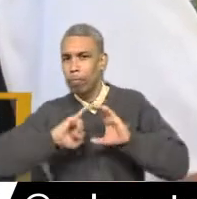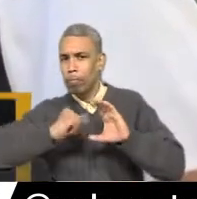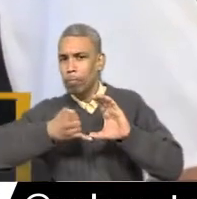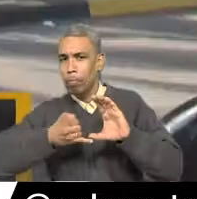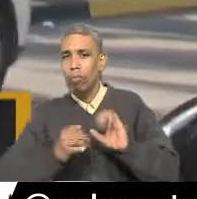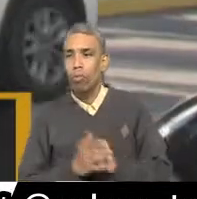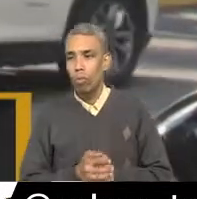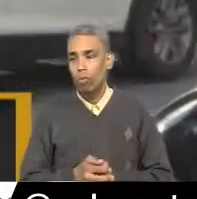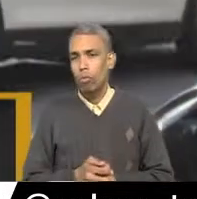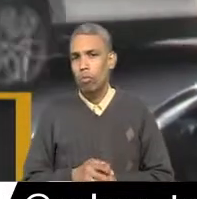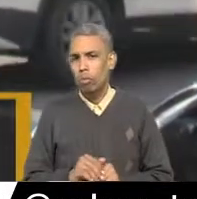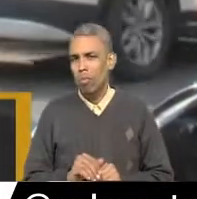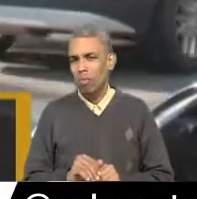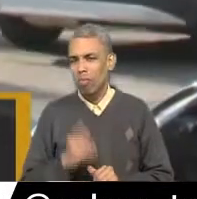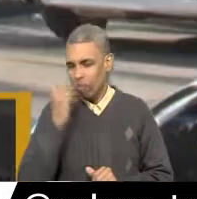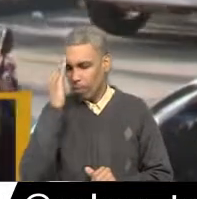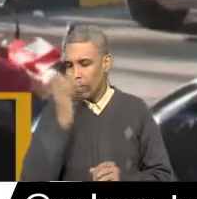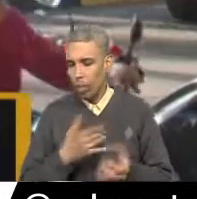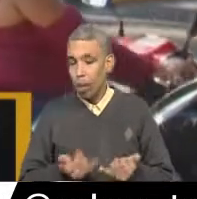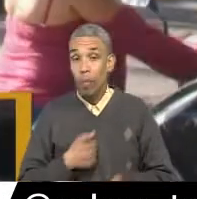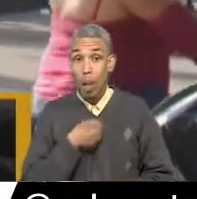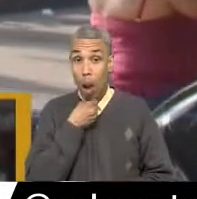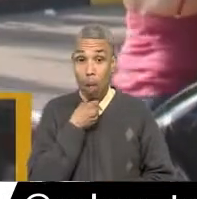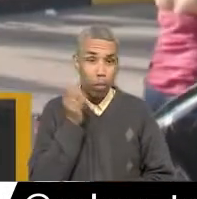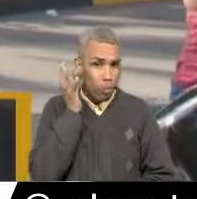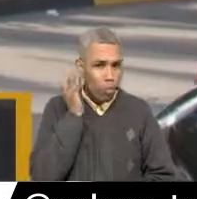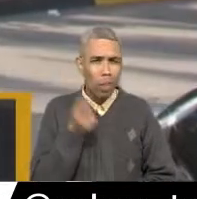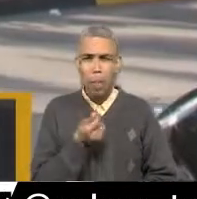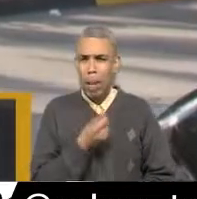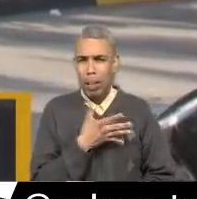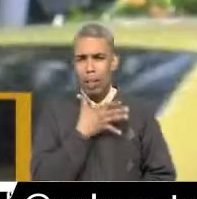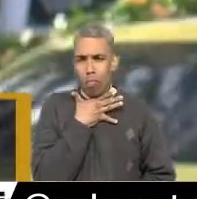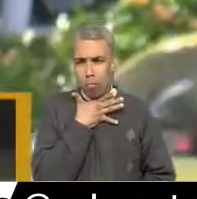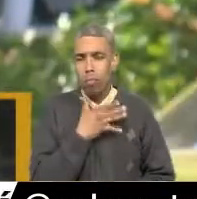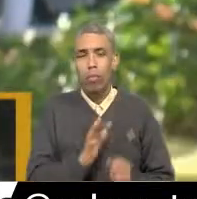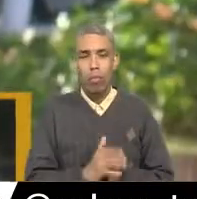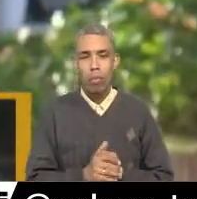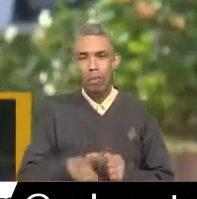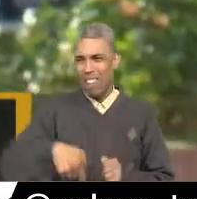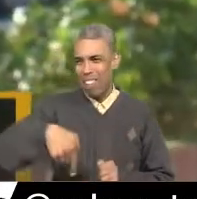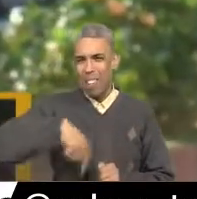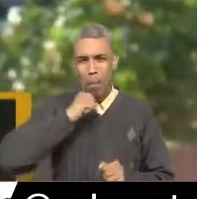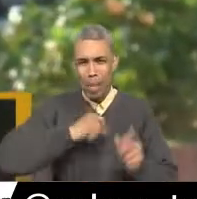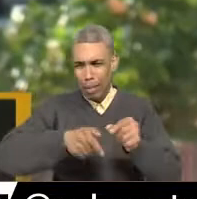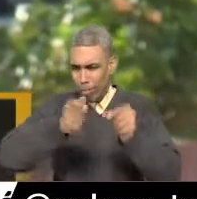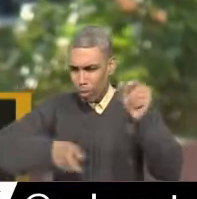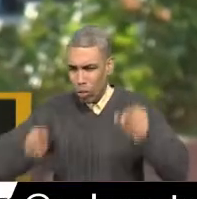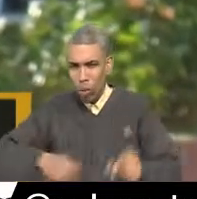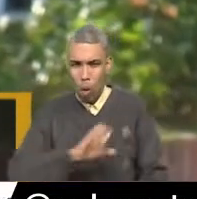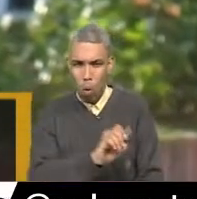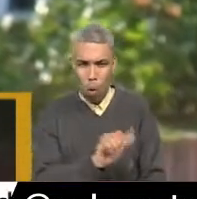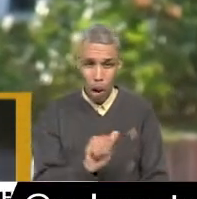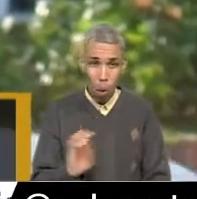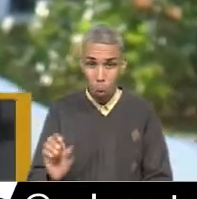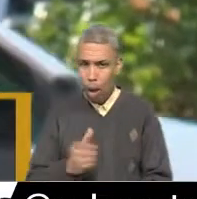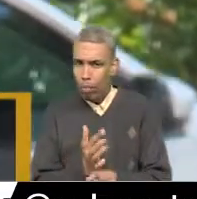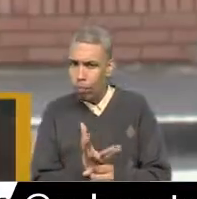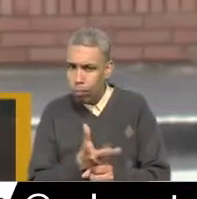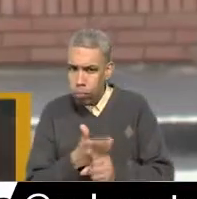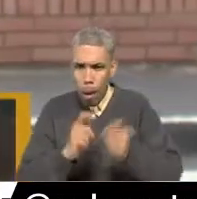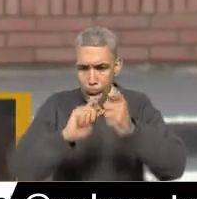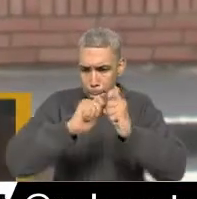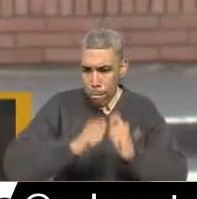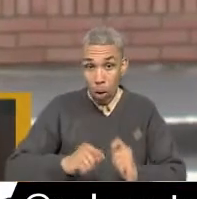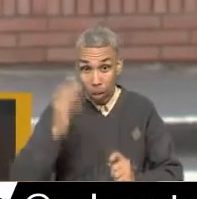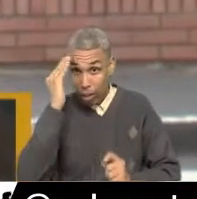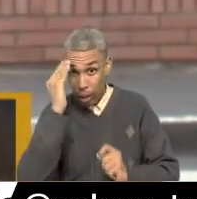situación económica que atraviesa el municipio. Allí participarán los artesanos del puerto petrolero. Estoy invitando al evento único que